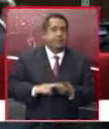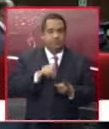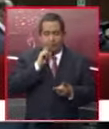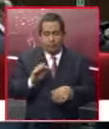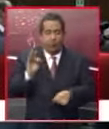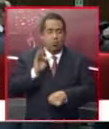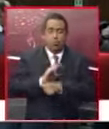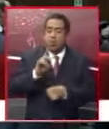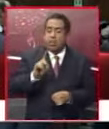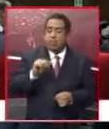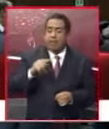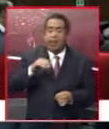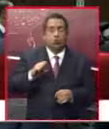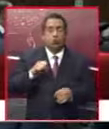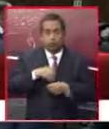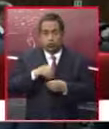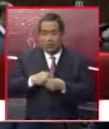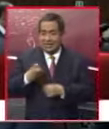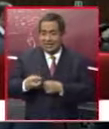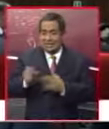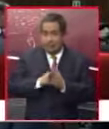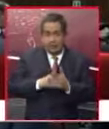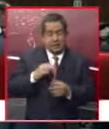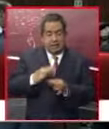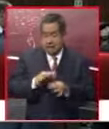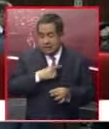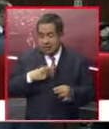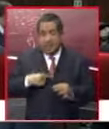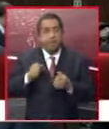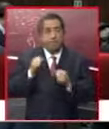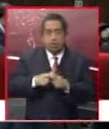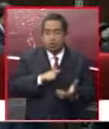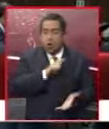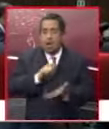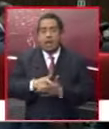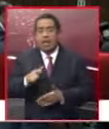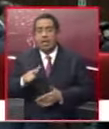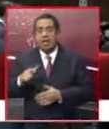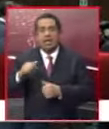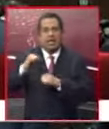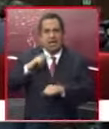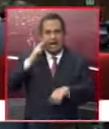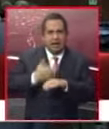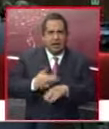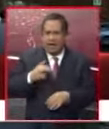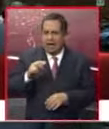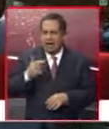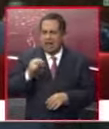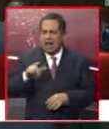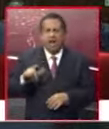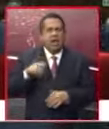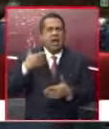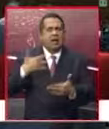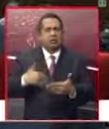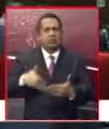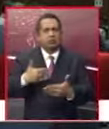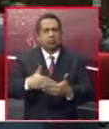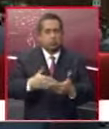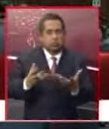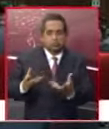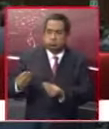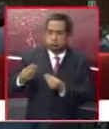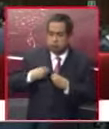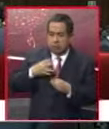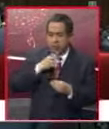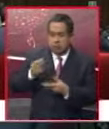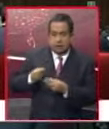protección de datos que debe quedar en este mes junto con la Ley General de Archivos para completar el ciclo de transparencia, poderlo mandar aquí a Cámara de